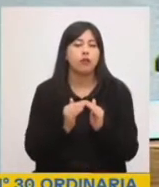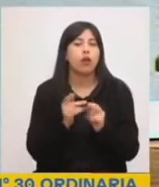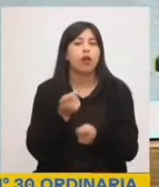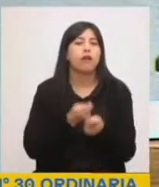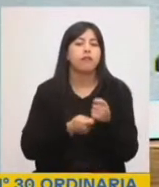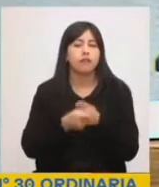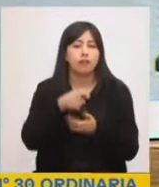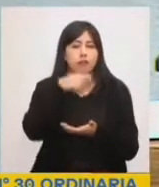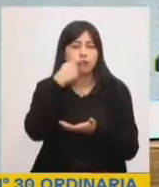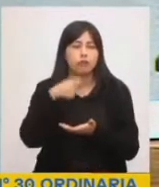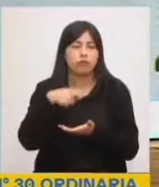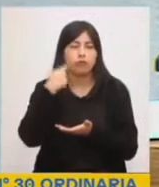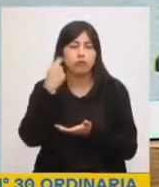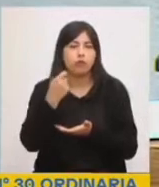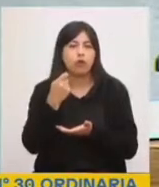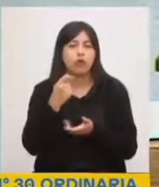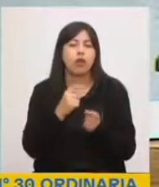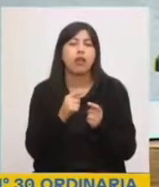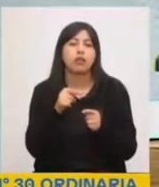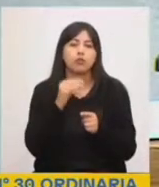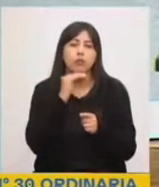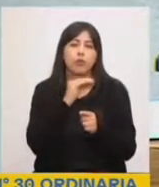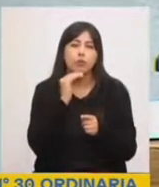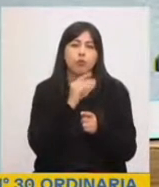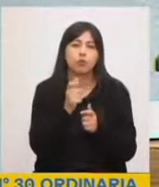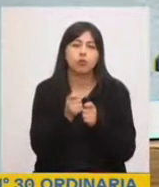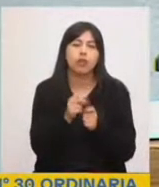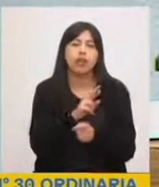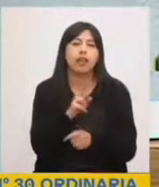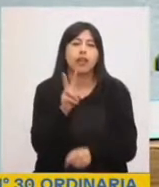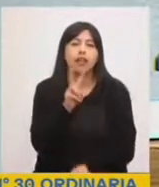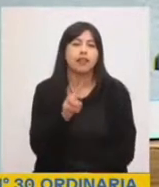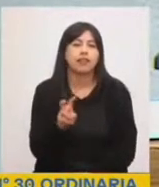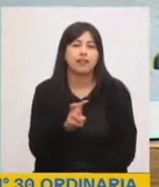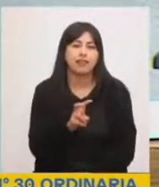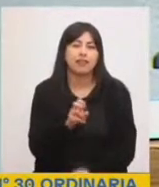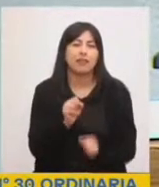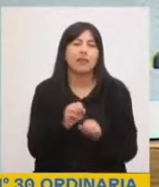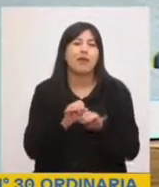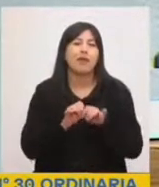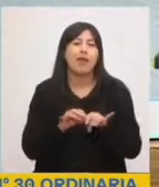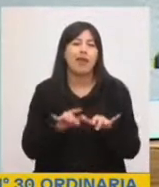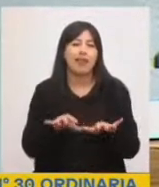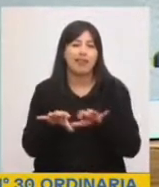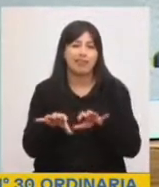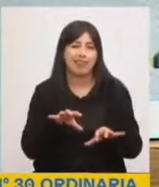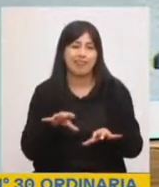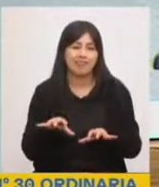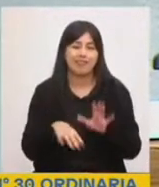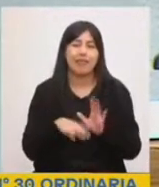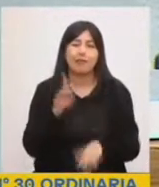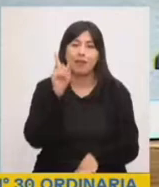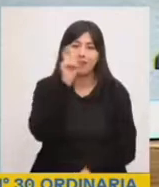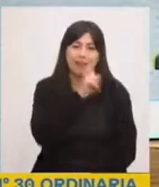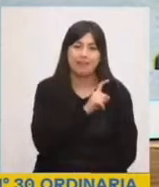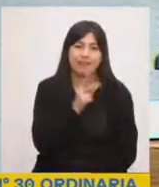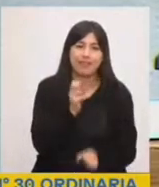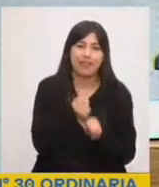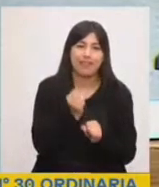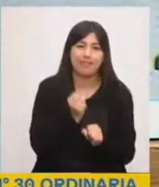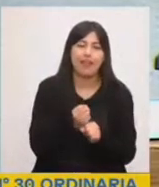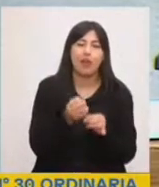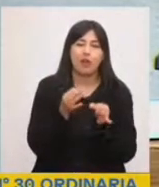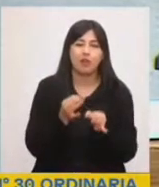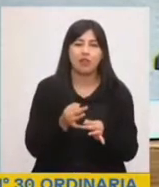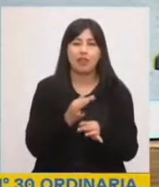la reorganización criminal utiliza las redes sociales para amedrentar y difundir sus actividades, lo que complica aún más el trabajo de nuestras fuerzas de